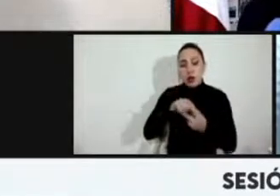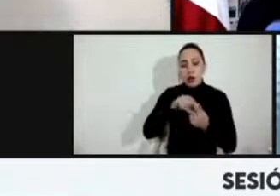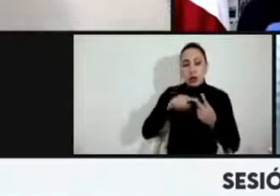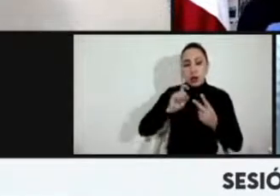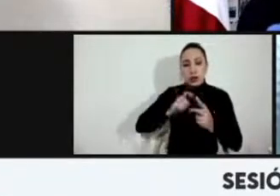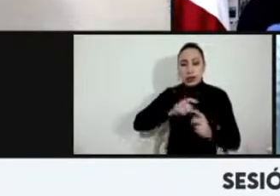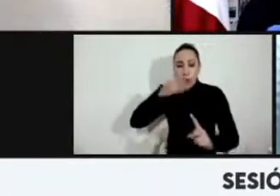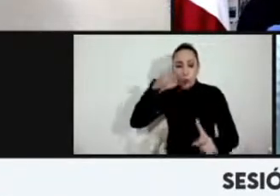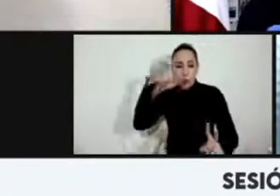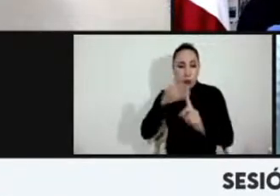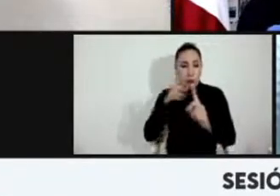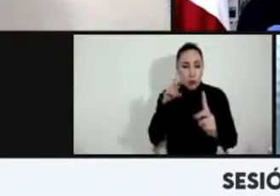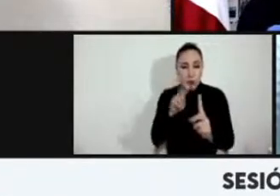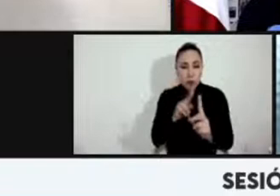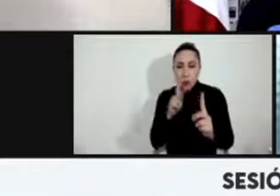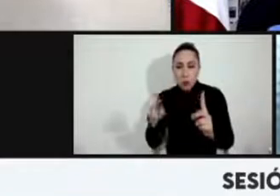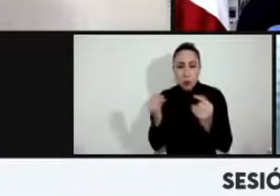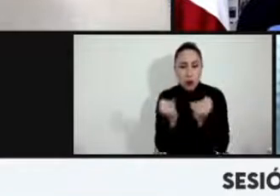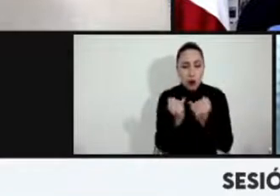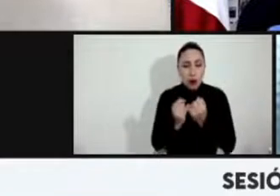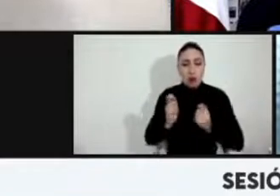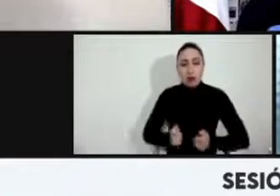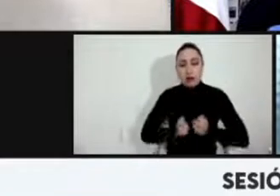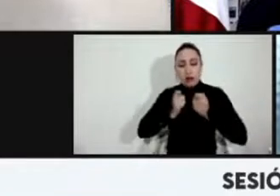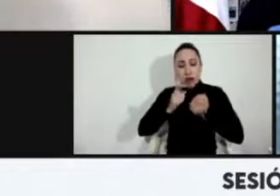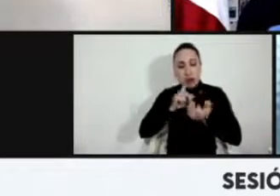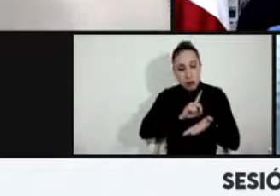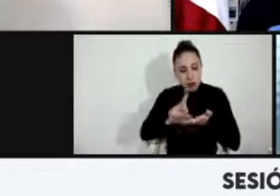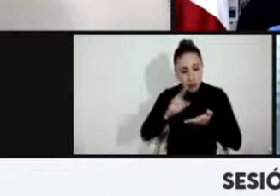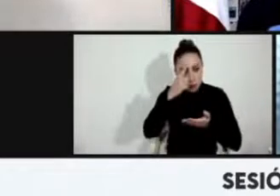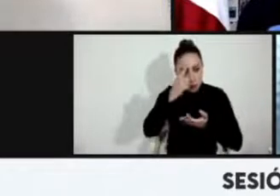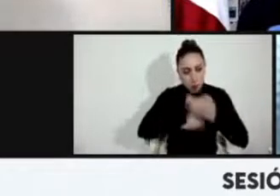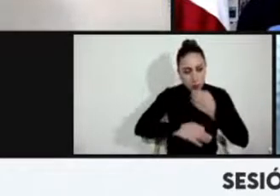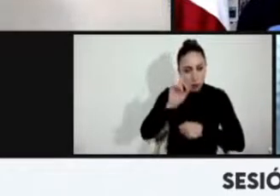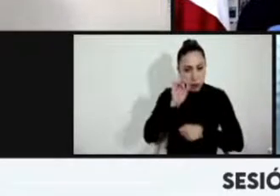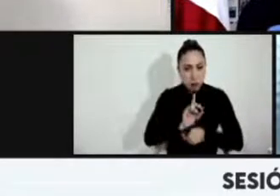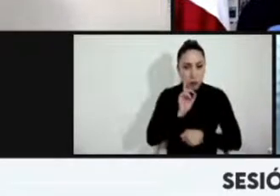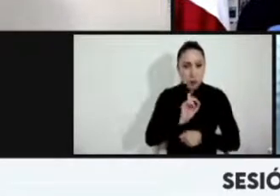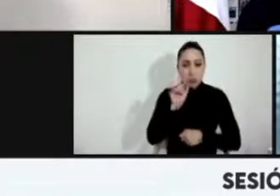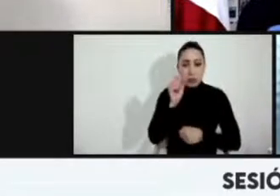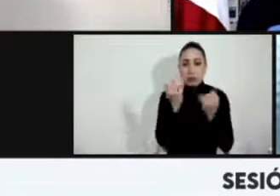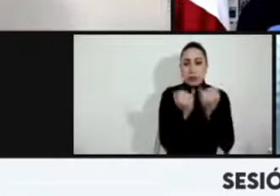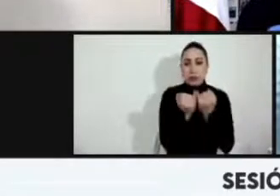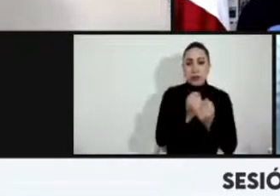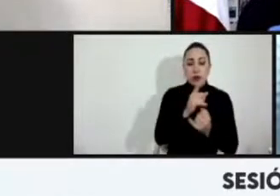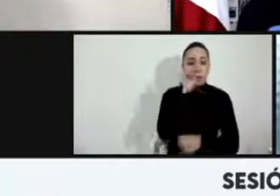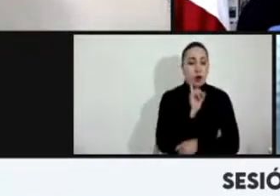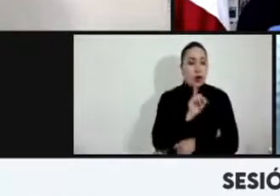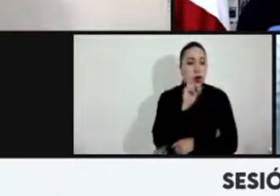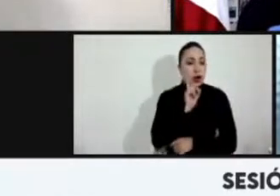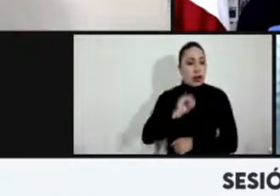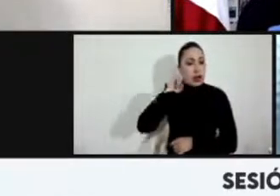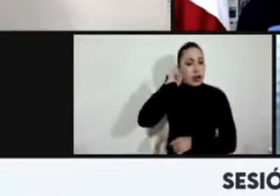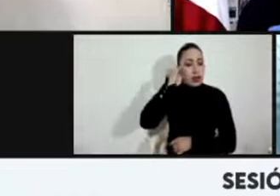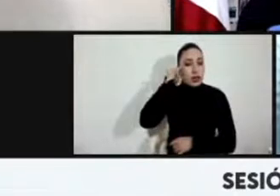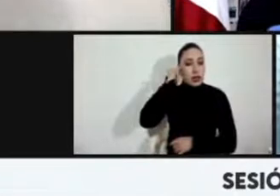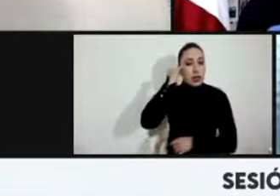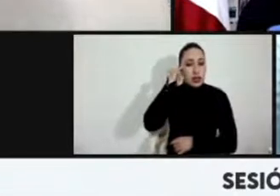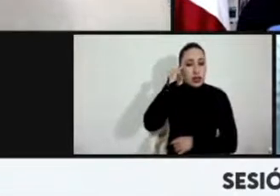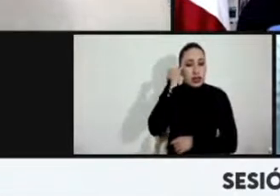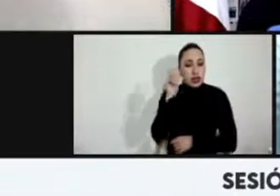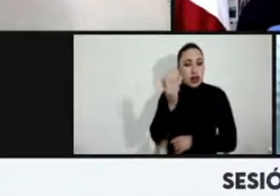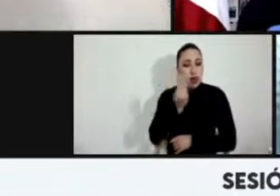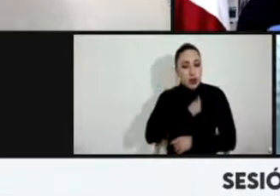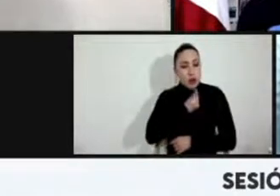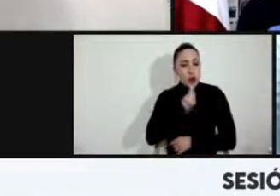otorgamos derechos plenos. También de la mujer indígena en resistencia, como lo fue María